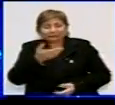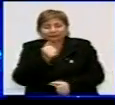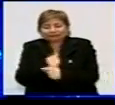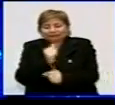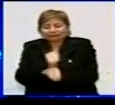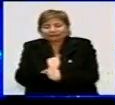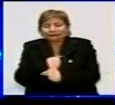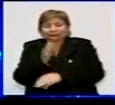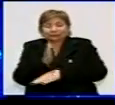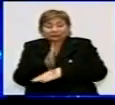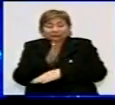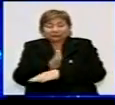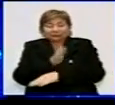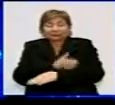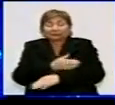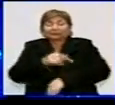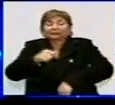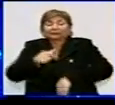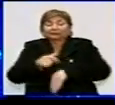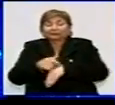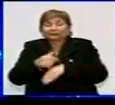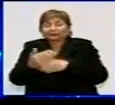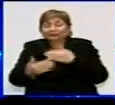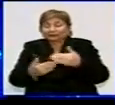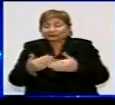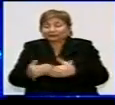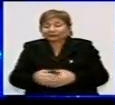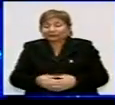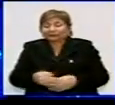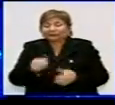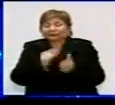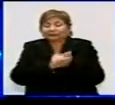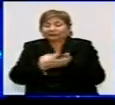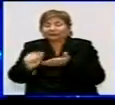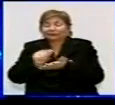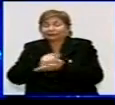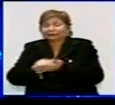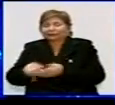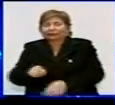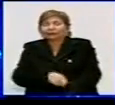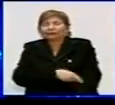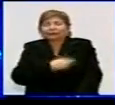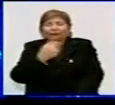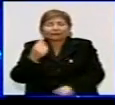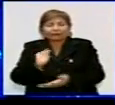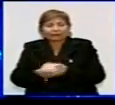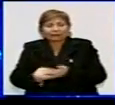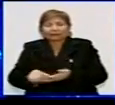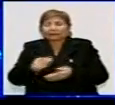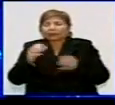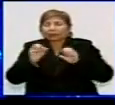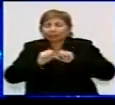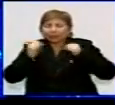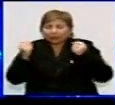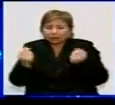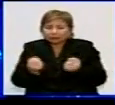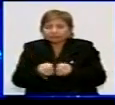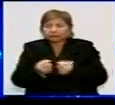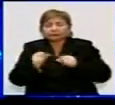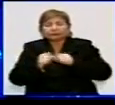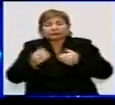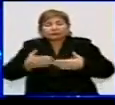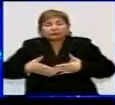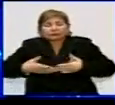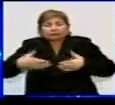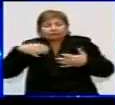desarrollado durante el juego estos meses estos largos meses durante largas sesiones para poder